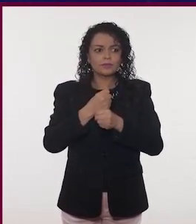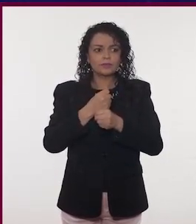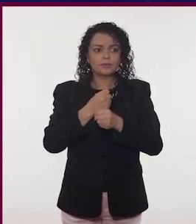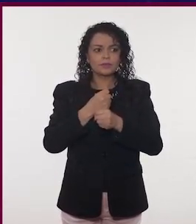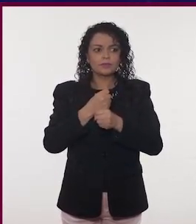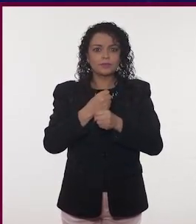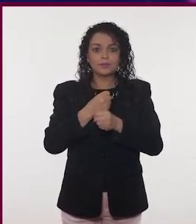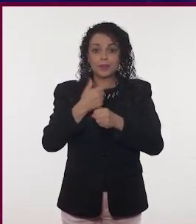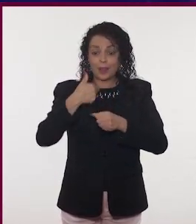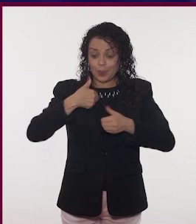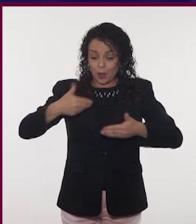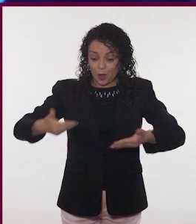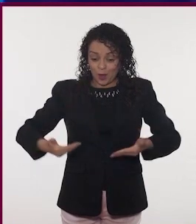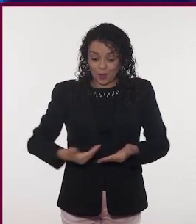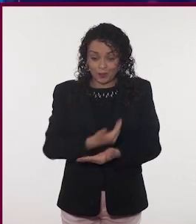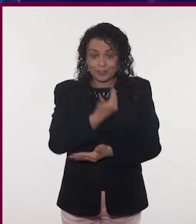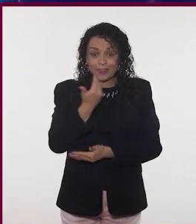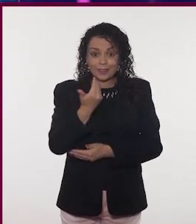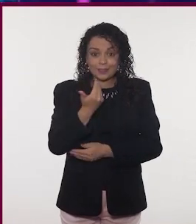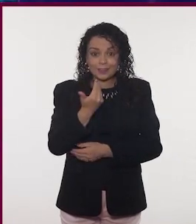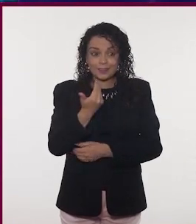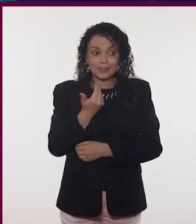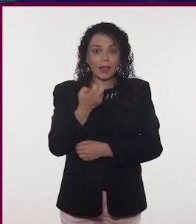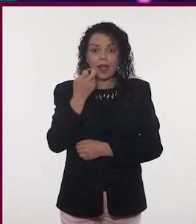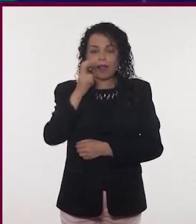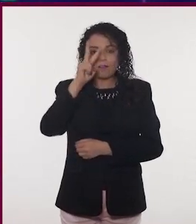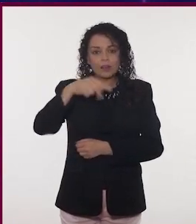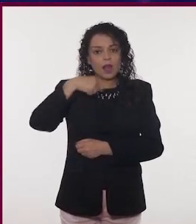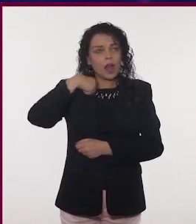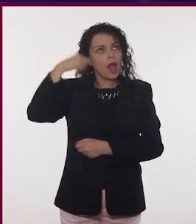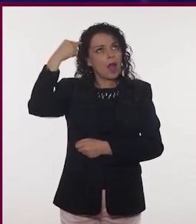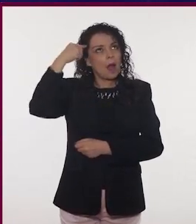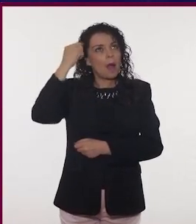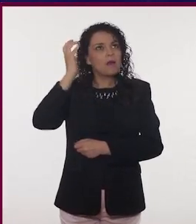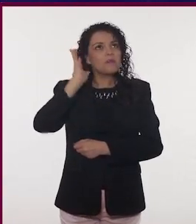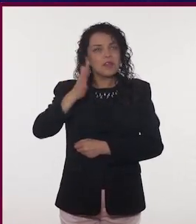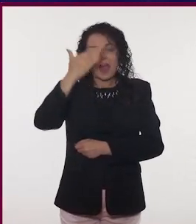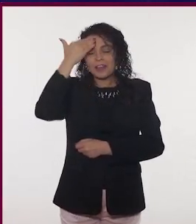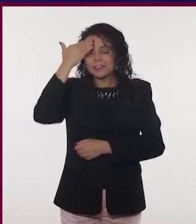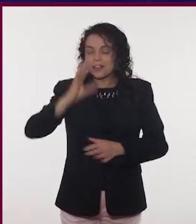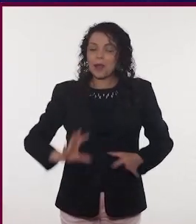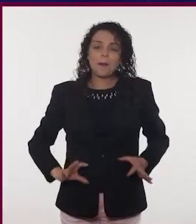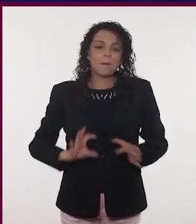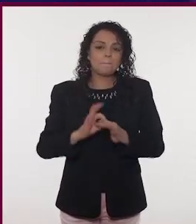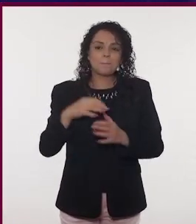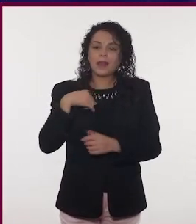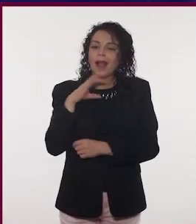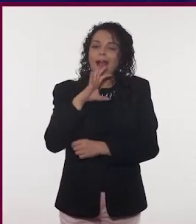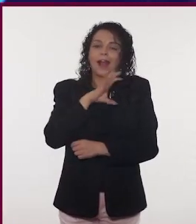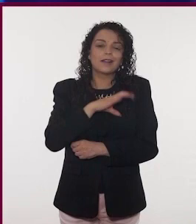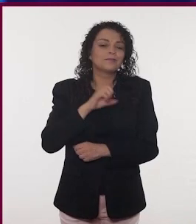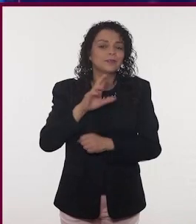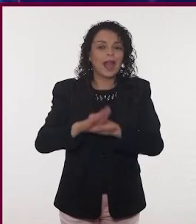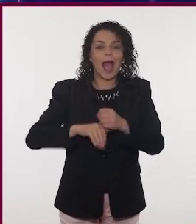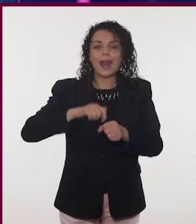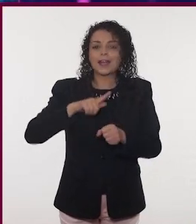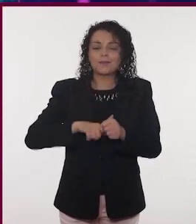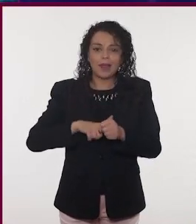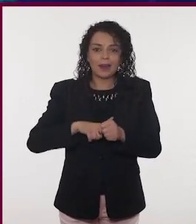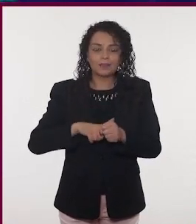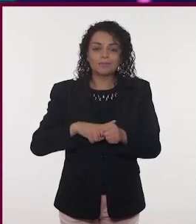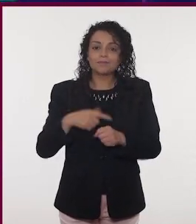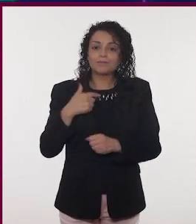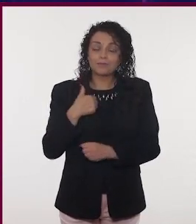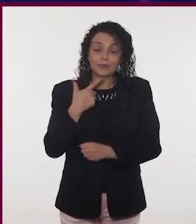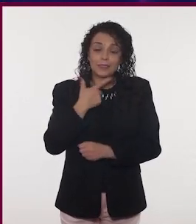de la panza de mi madre, yo ya tenía el chip del gusto por los animales. De ahí me empezaron a gustar mucho